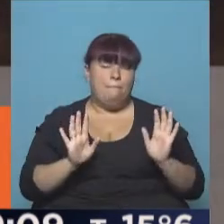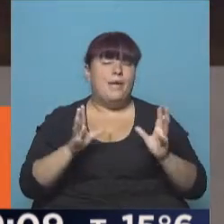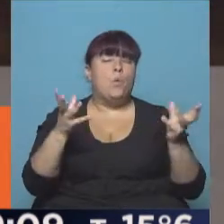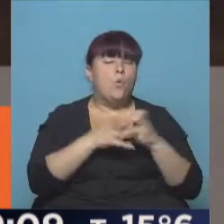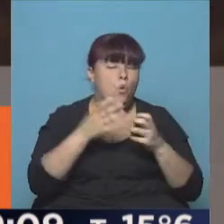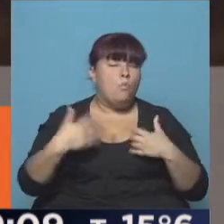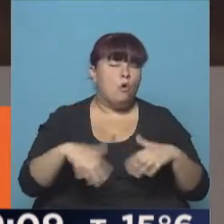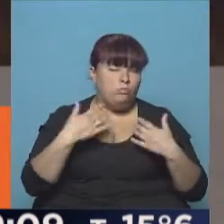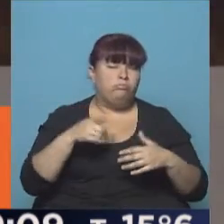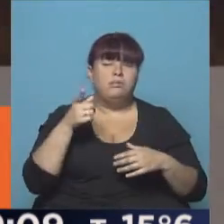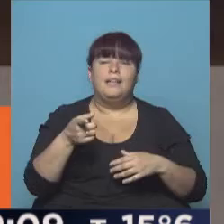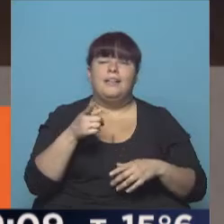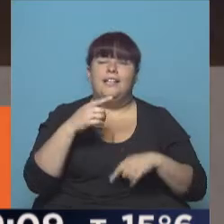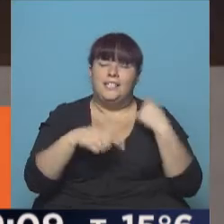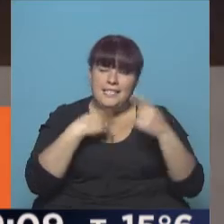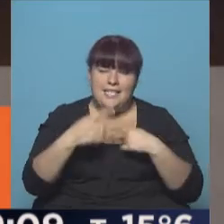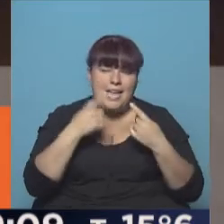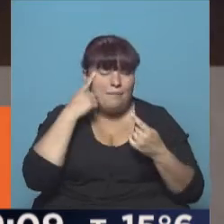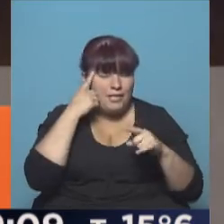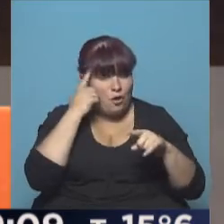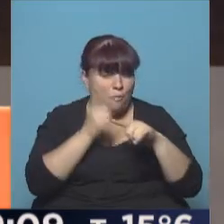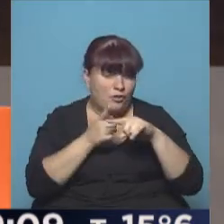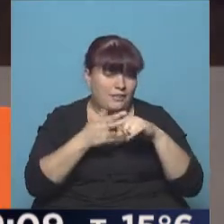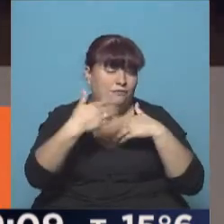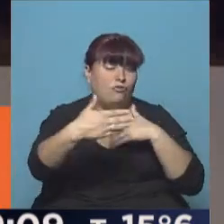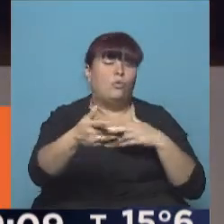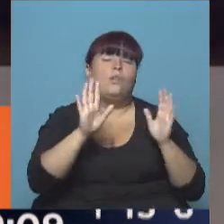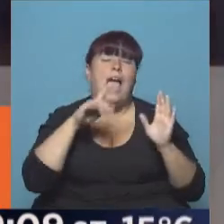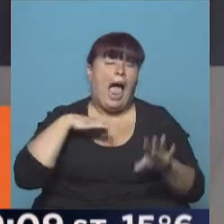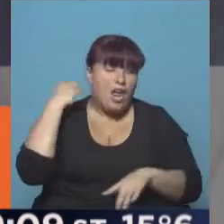sector importante que sigue mirando con expectativas y que el año que viene,